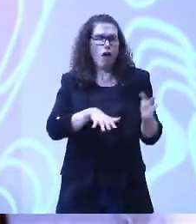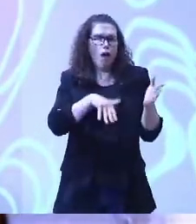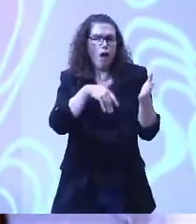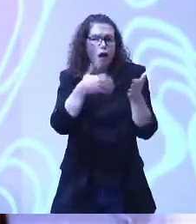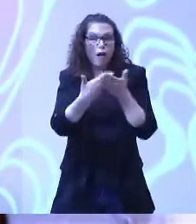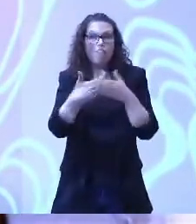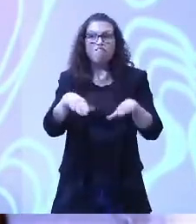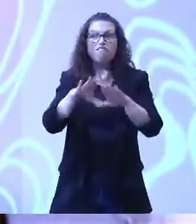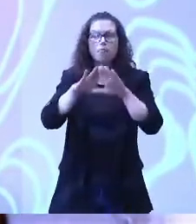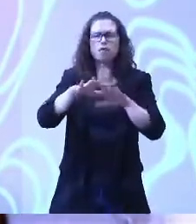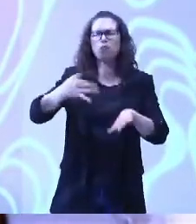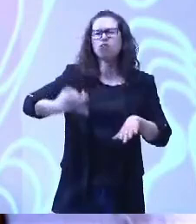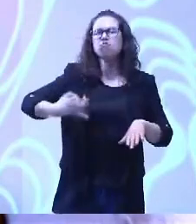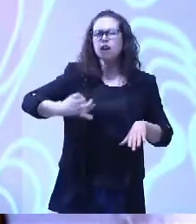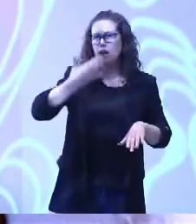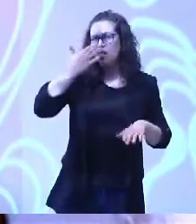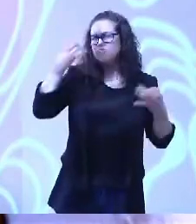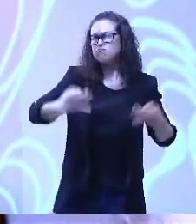de verdad.